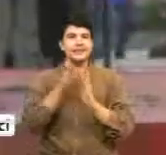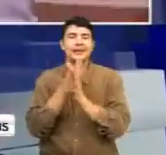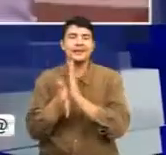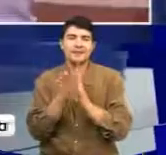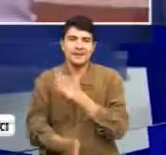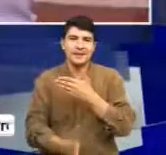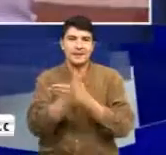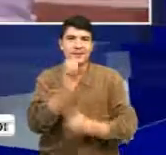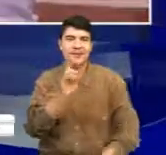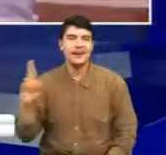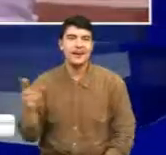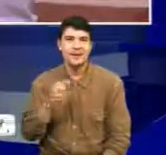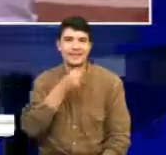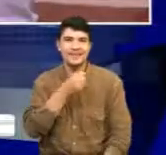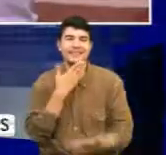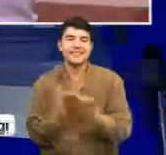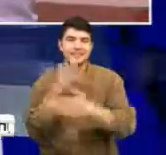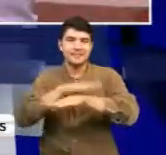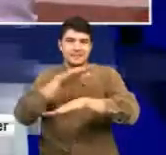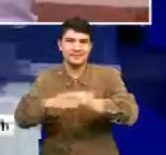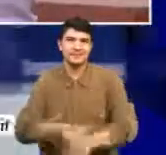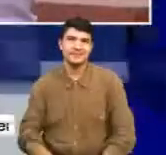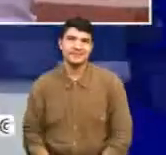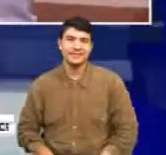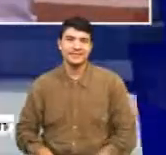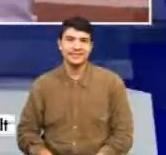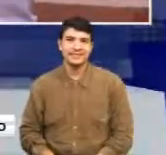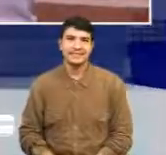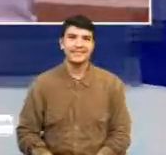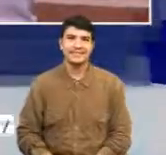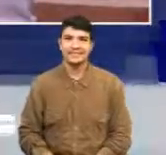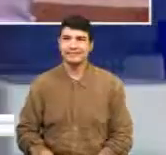registramos compañeros con la cámara de david ortiz informó hey de los gatos cuadros para oriente noticias